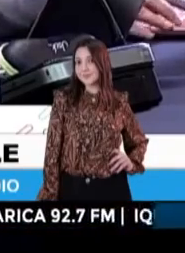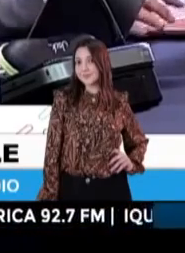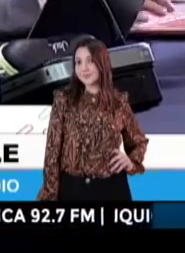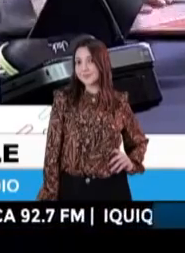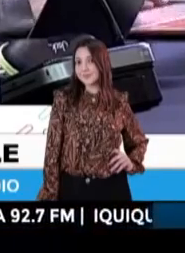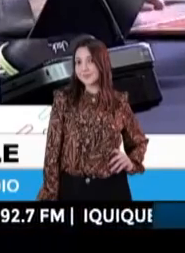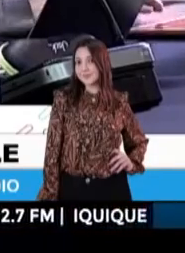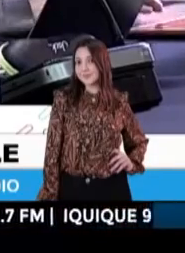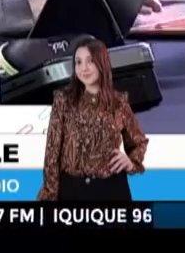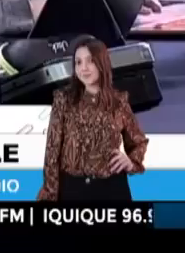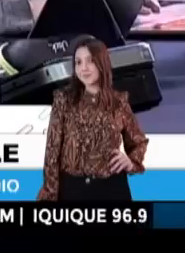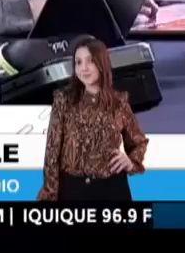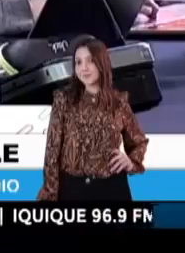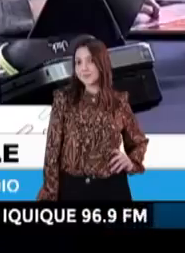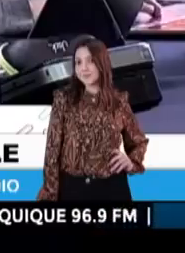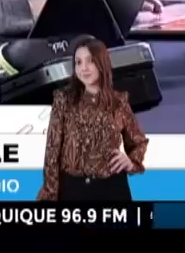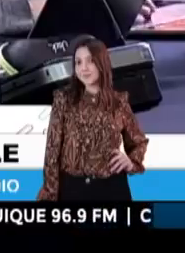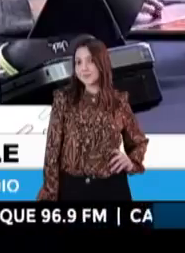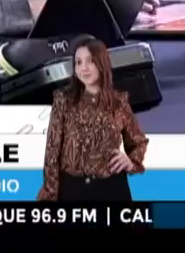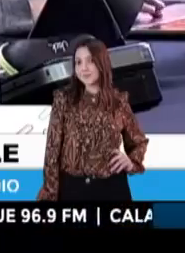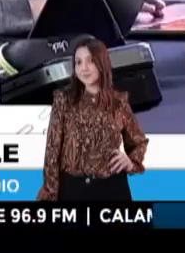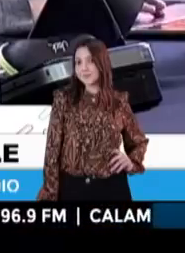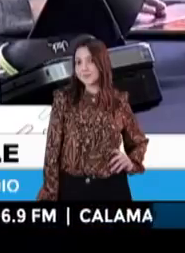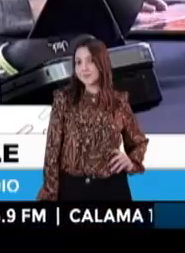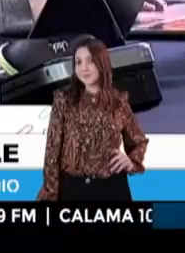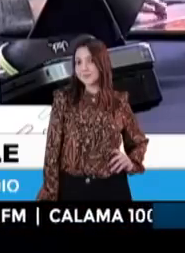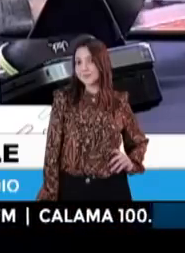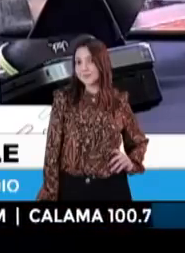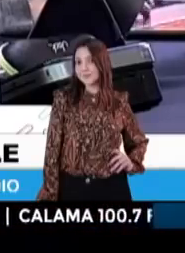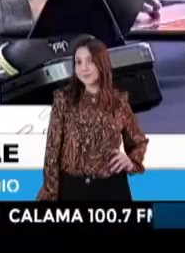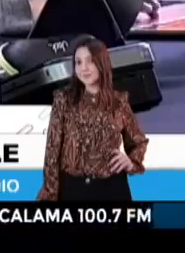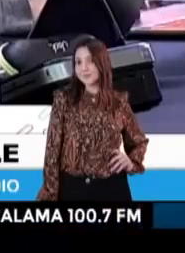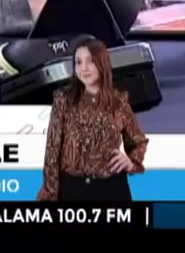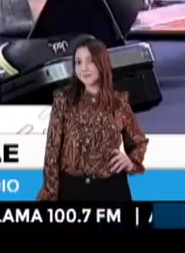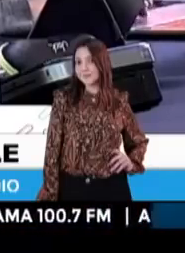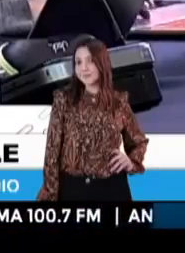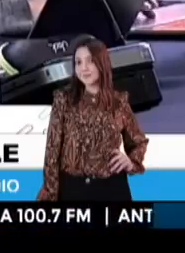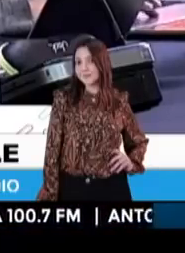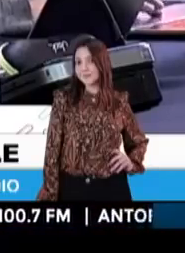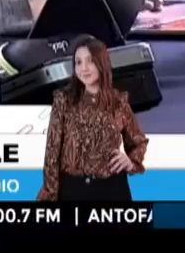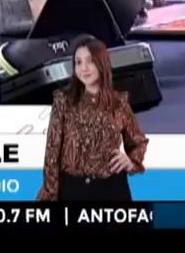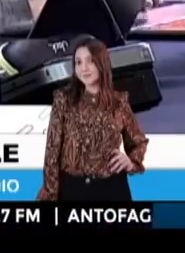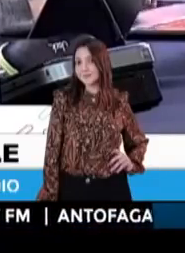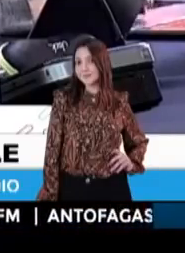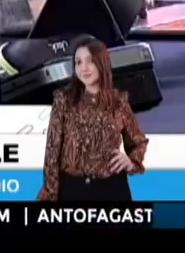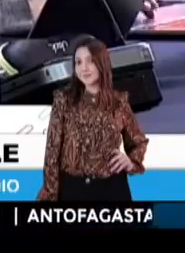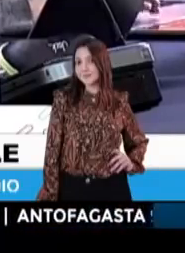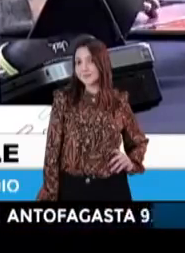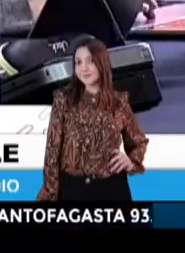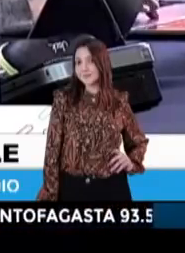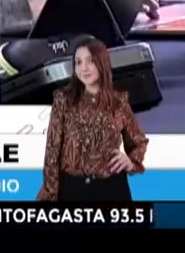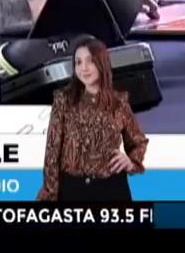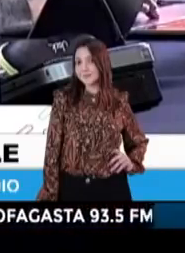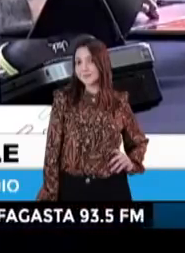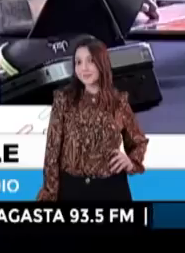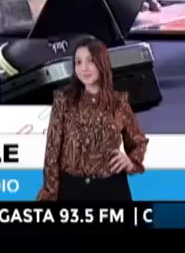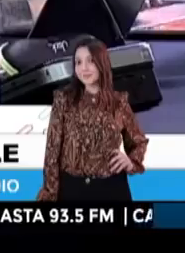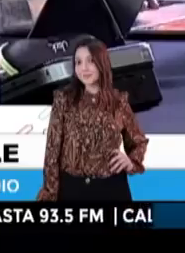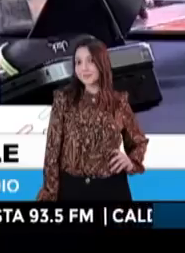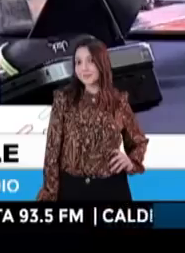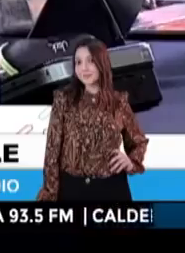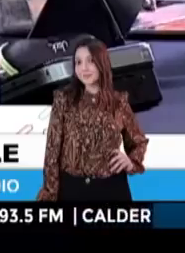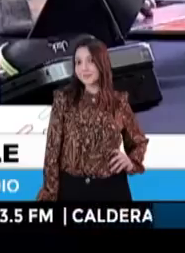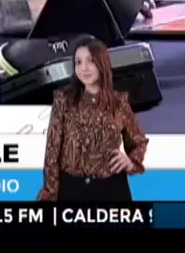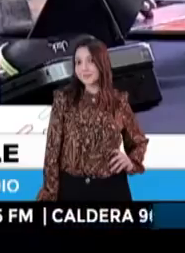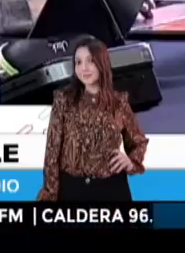vez de que pasen automáticamente a esta instancia, tengan que ser reelectos. Ante esto también concordó la convencional Marcela Cubillos de Vamos por